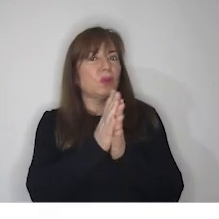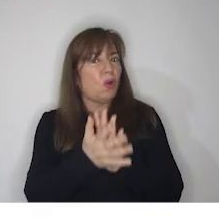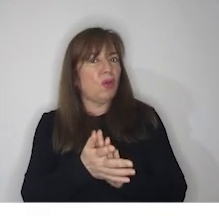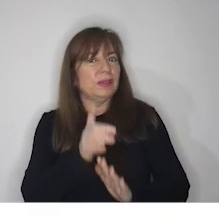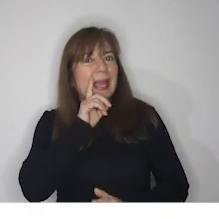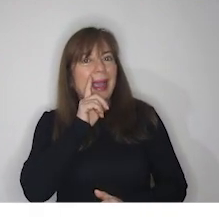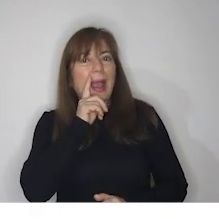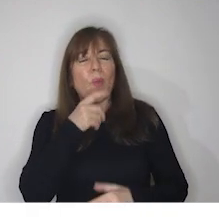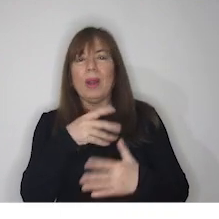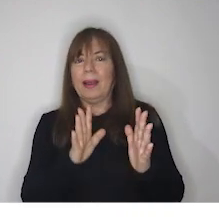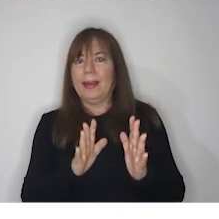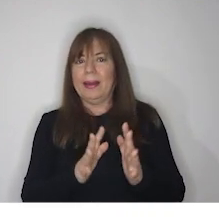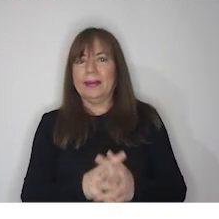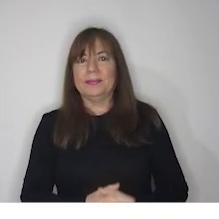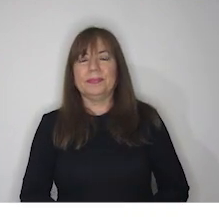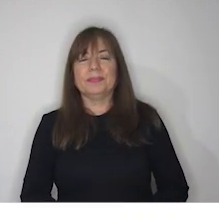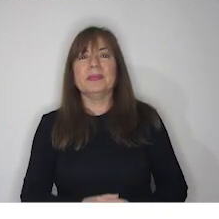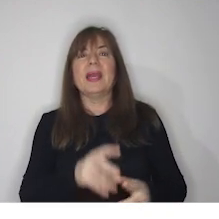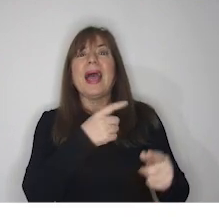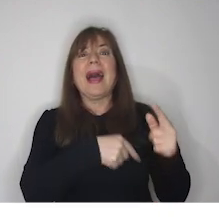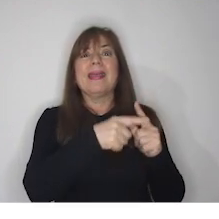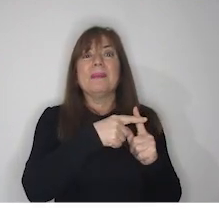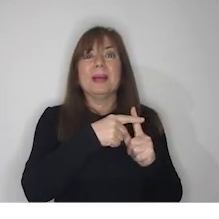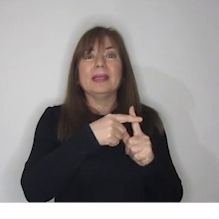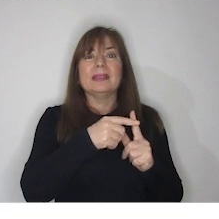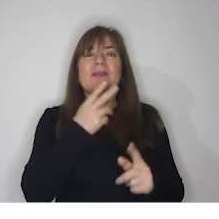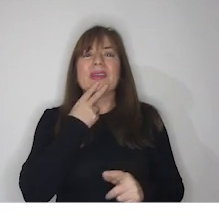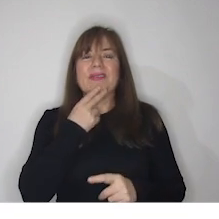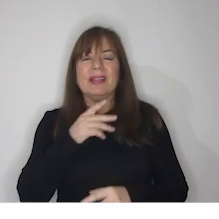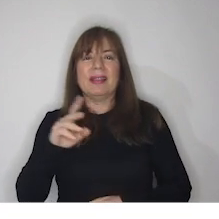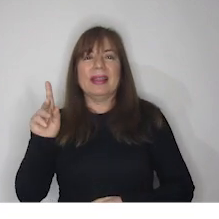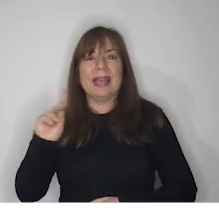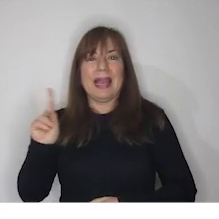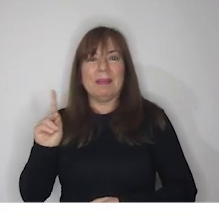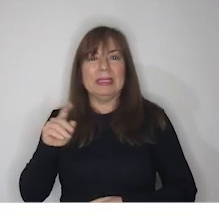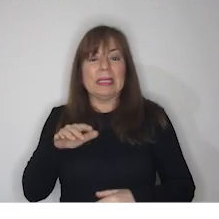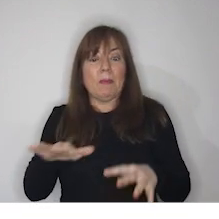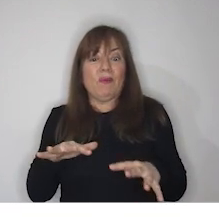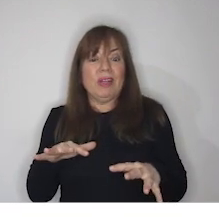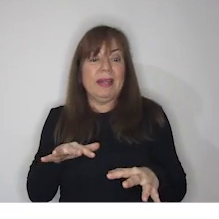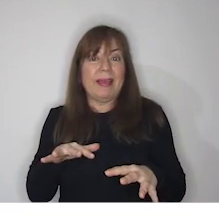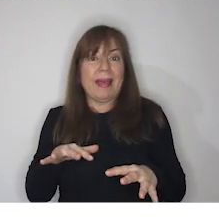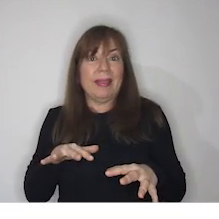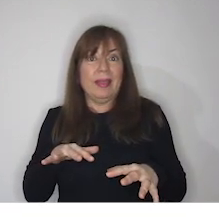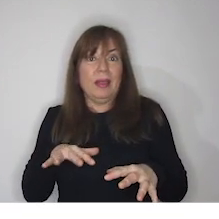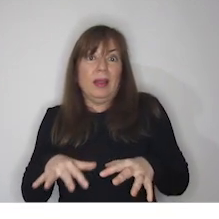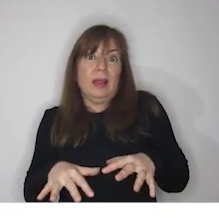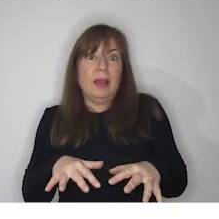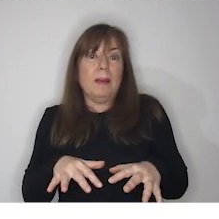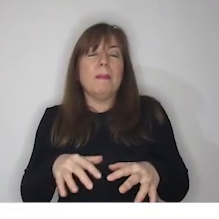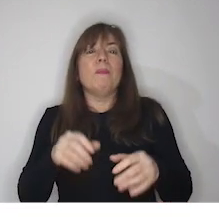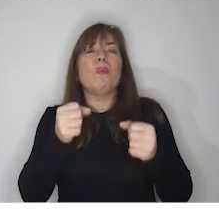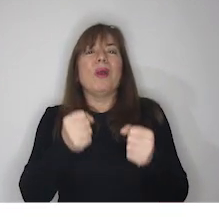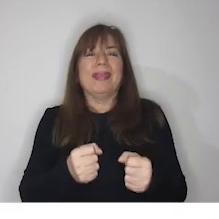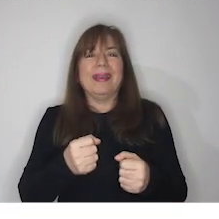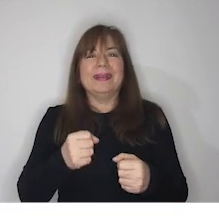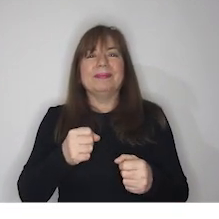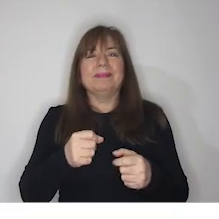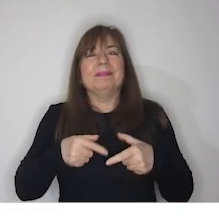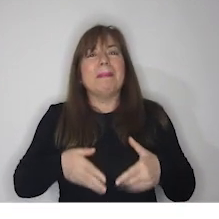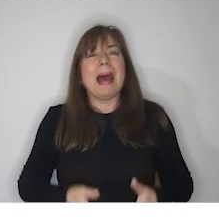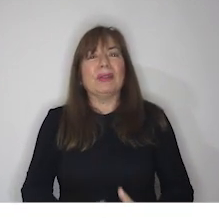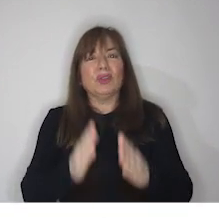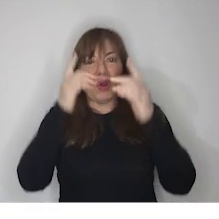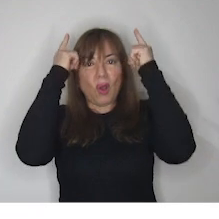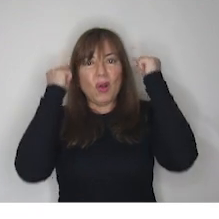olvidar preguntar las dudas que tengas, cualquiera que sea. Además, Si vives con discapacidad de movilidad reducida,